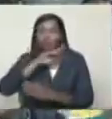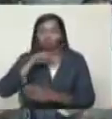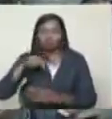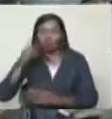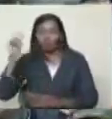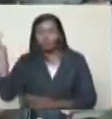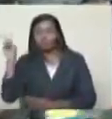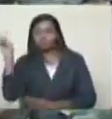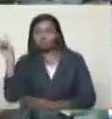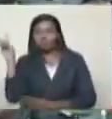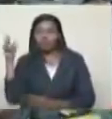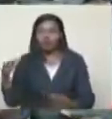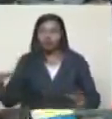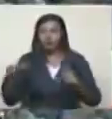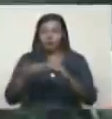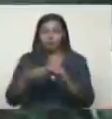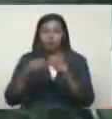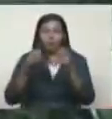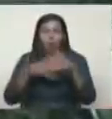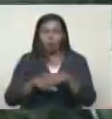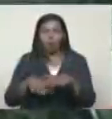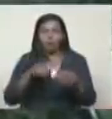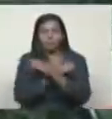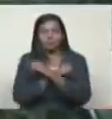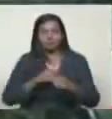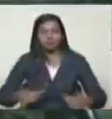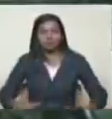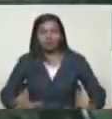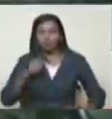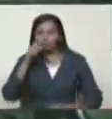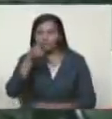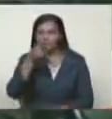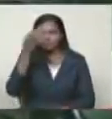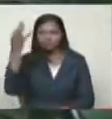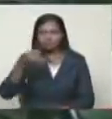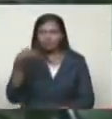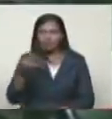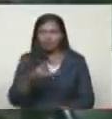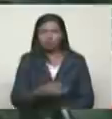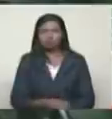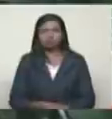Venezuela. En unión cívica militar deben estar seguros